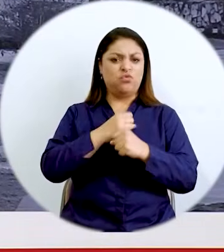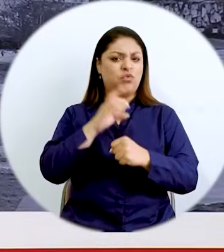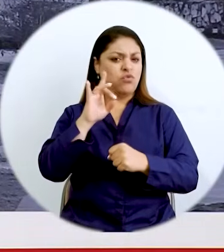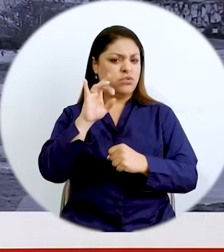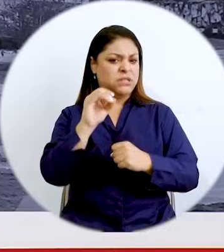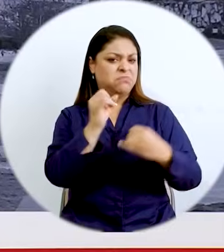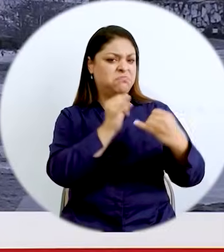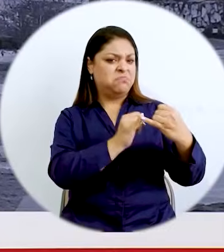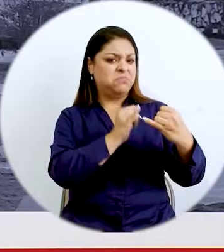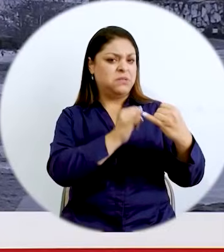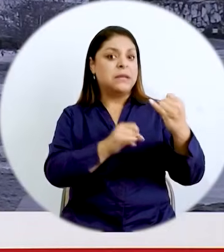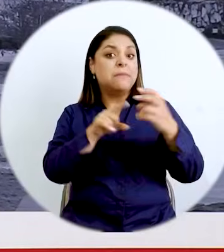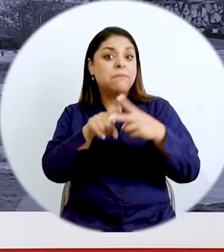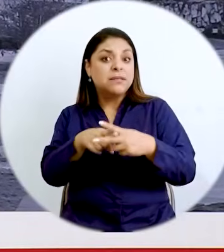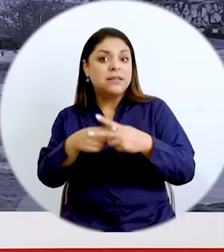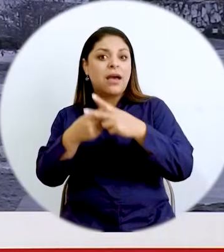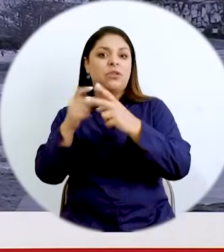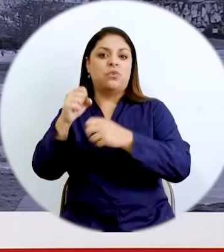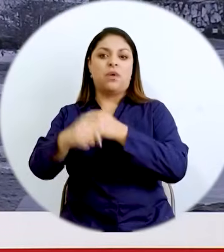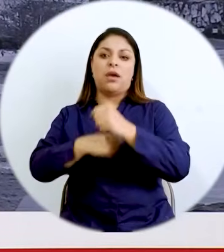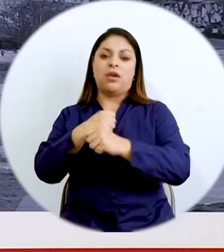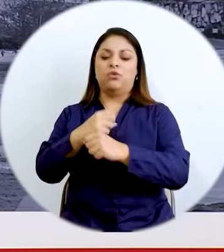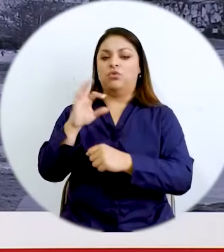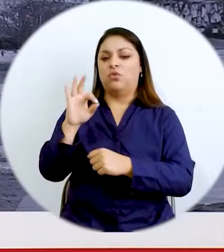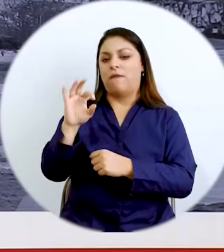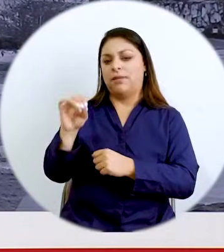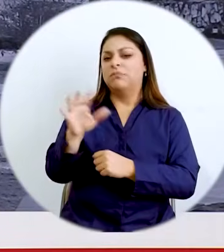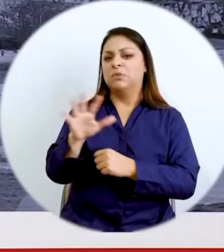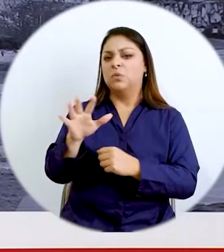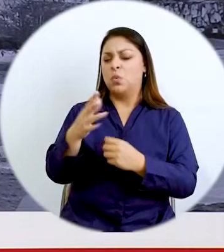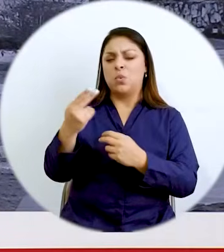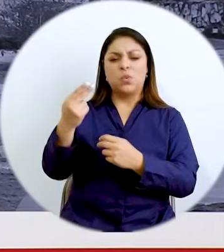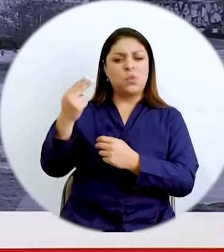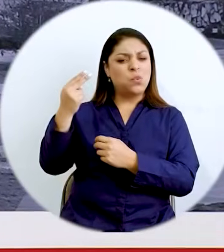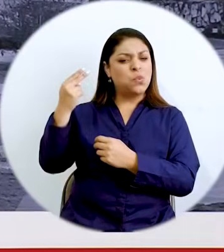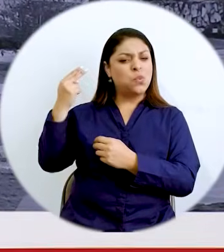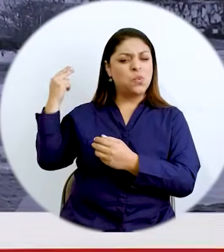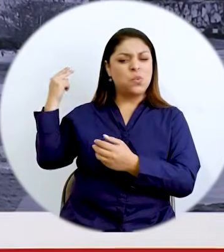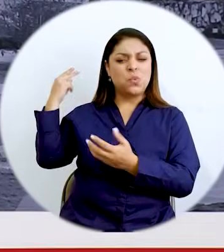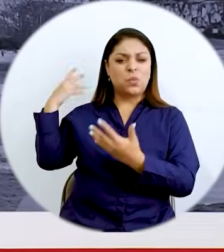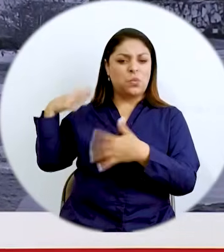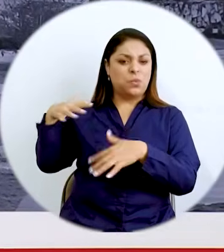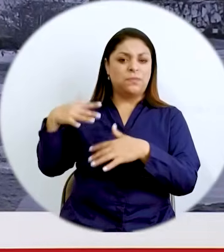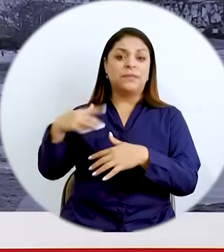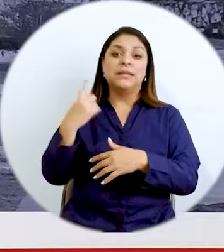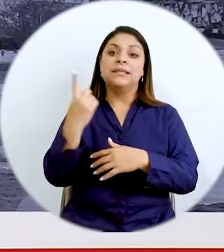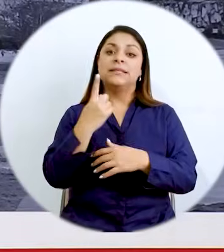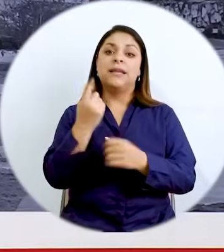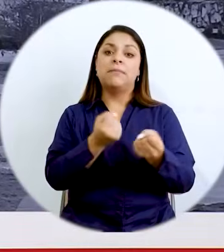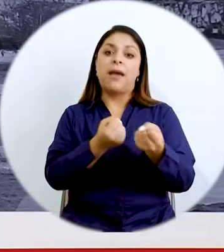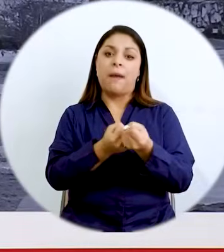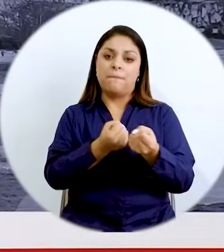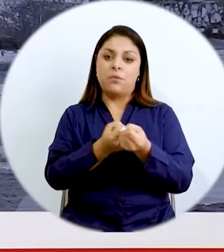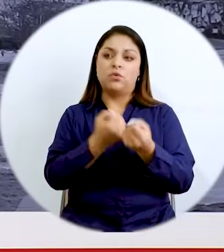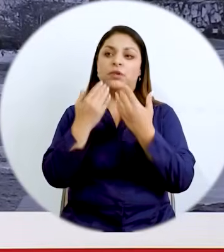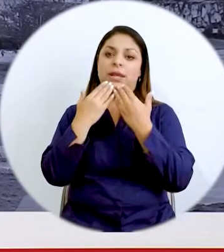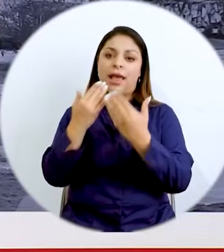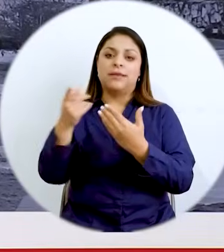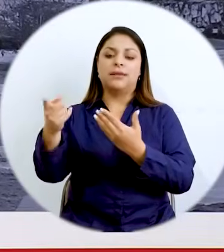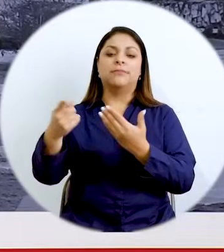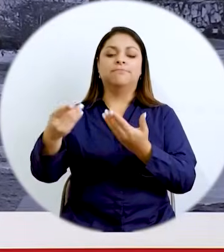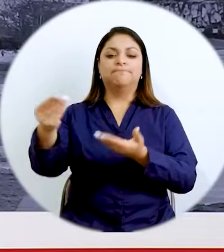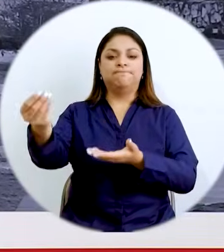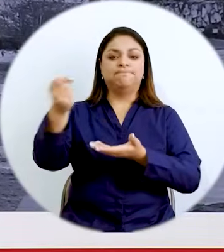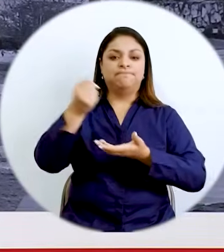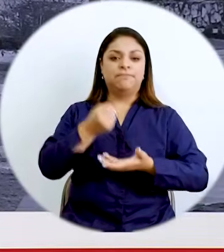los 80, principios de los años 90. Entonces sí estamos hablando de mucha historia, siempre con el apoyo y el patrocinio de la